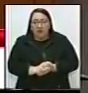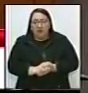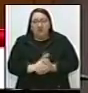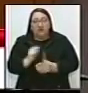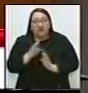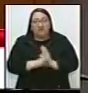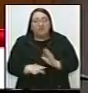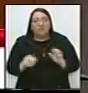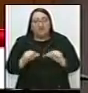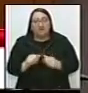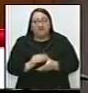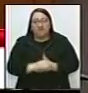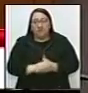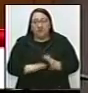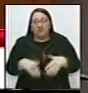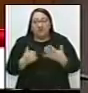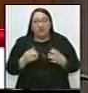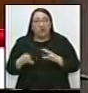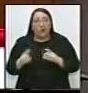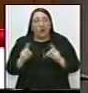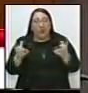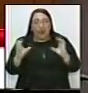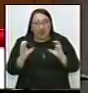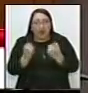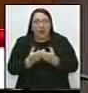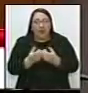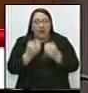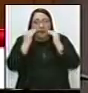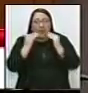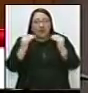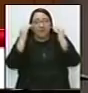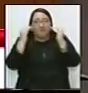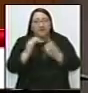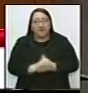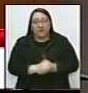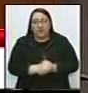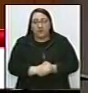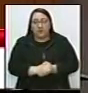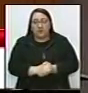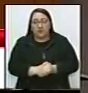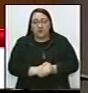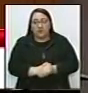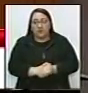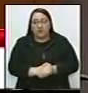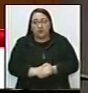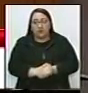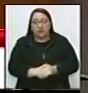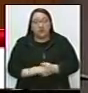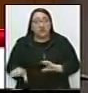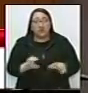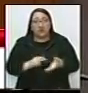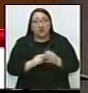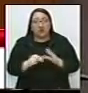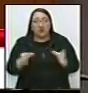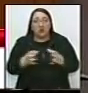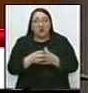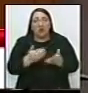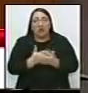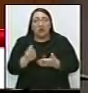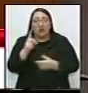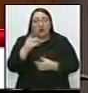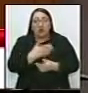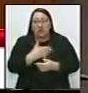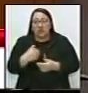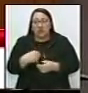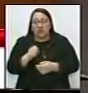mal, pudo existir un Congreso a la altura de haber logrado la vacancia de un